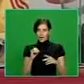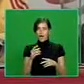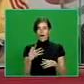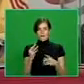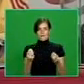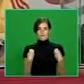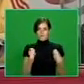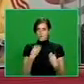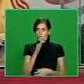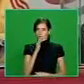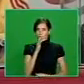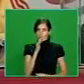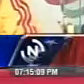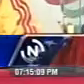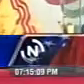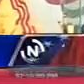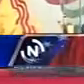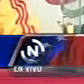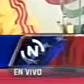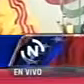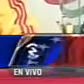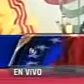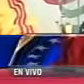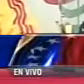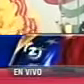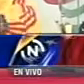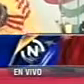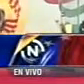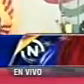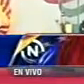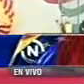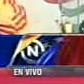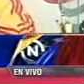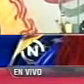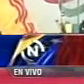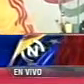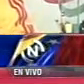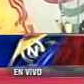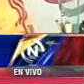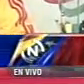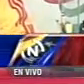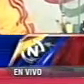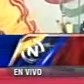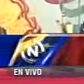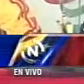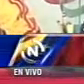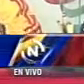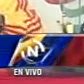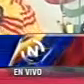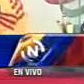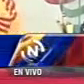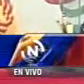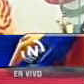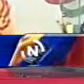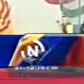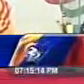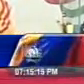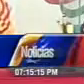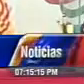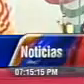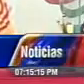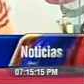todavía por allí todavía está viva por ahí tenemos que desarmar los antivalores para poder lograr el